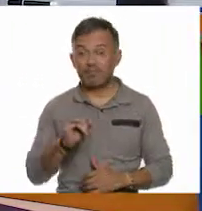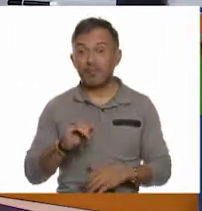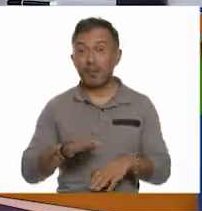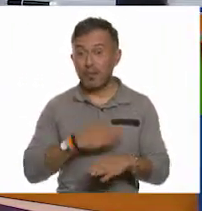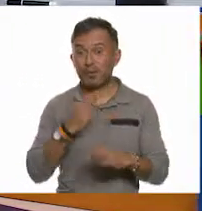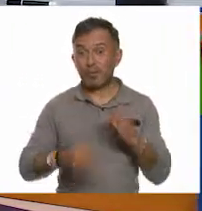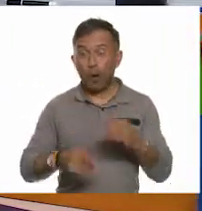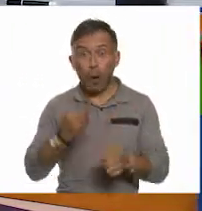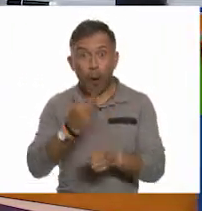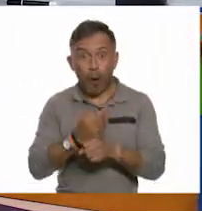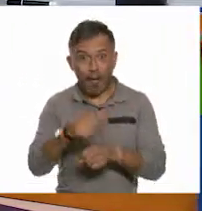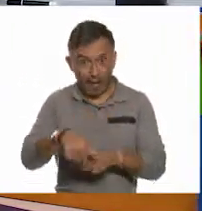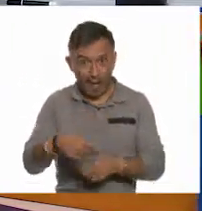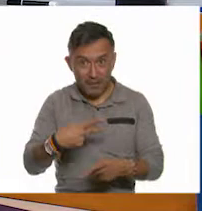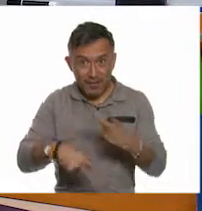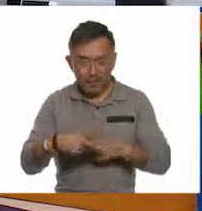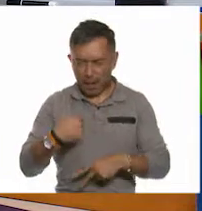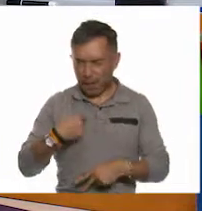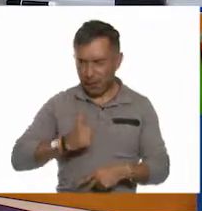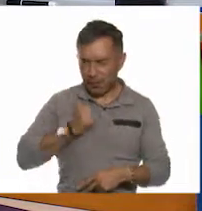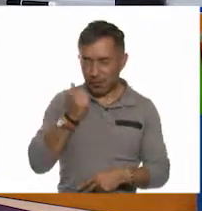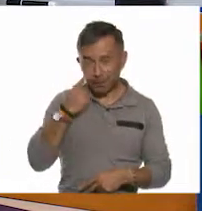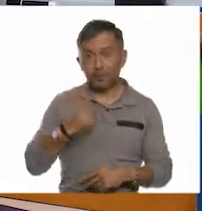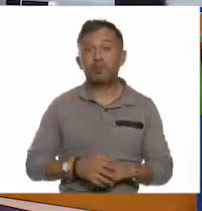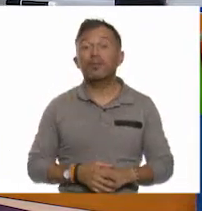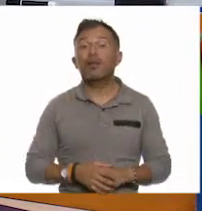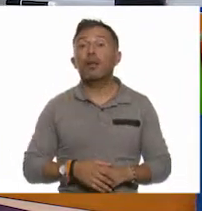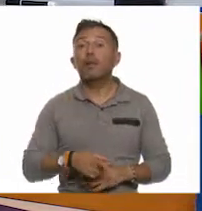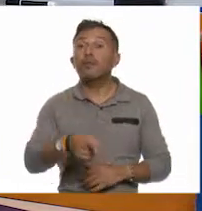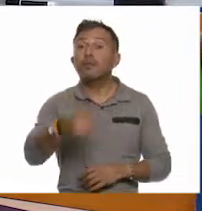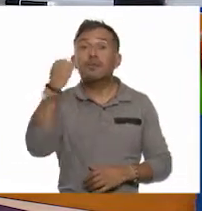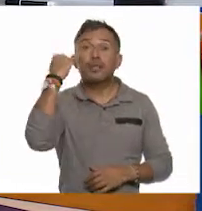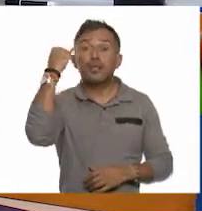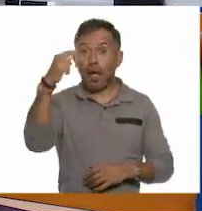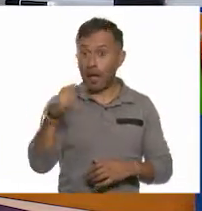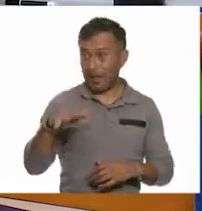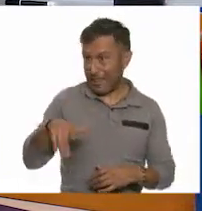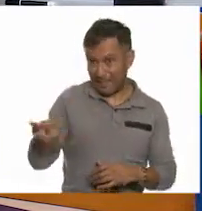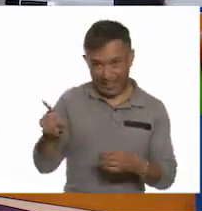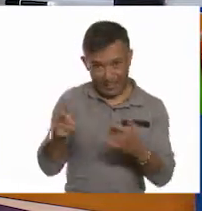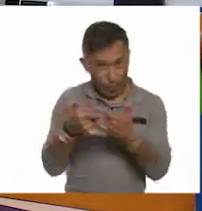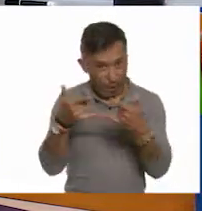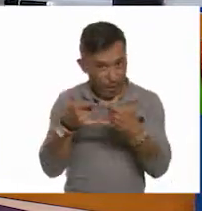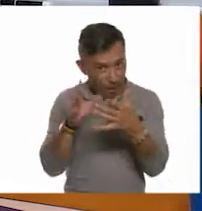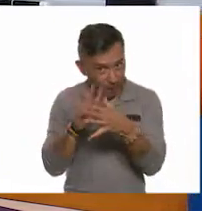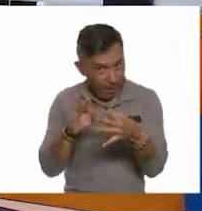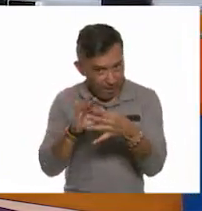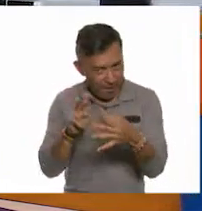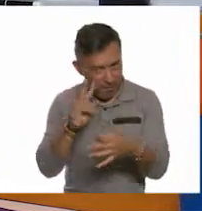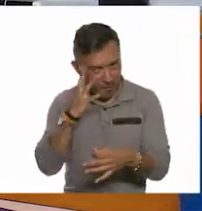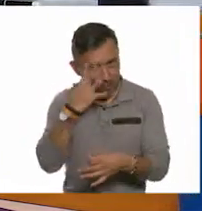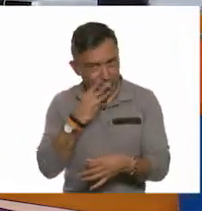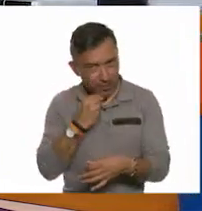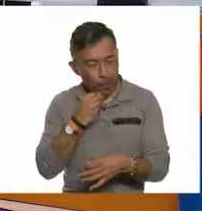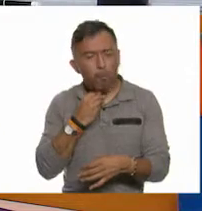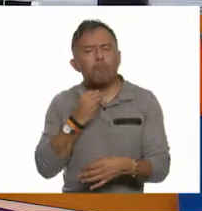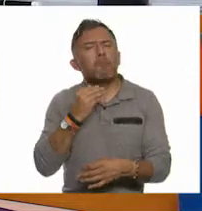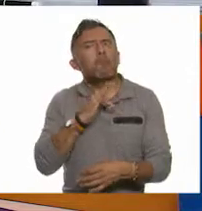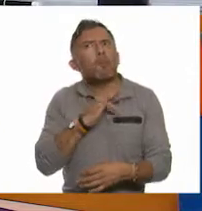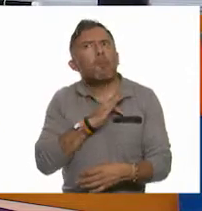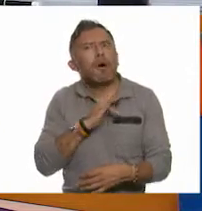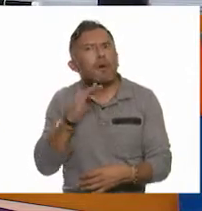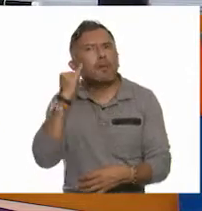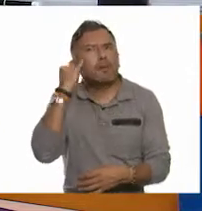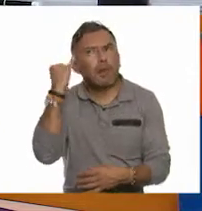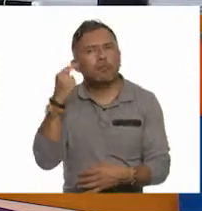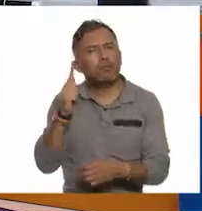que todavía estamos aquí. Perfecto. ¿Qué les parece si este cuento tan bonito que acabamos de leer lo usamos para descubrir